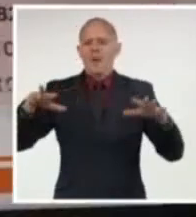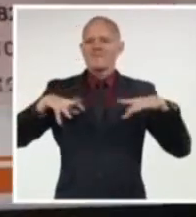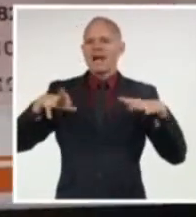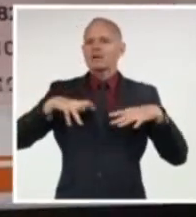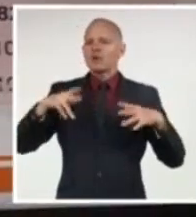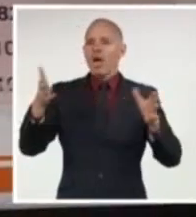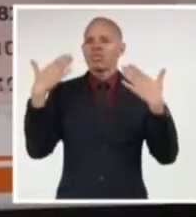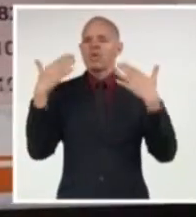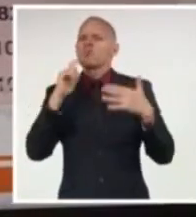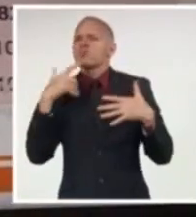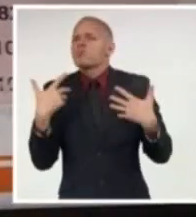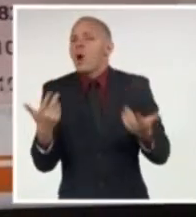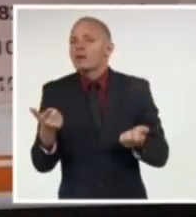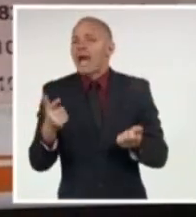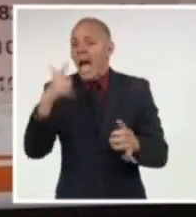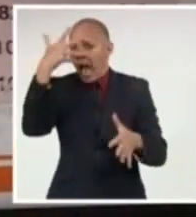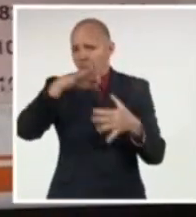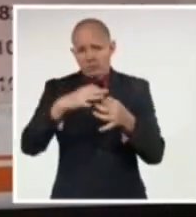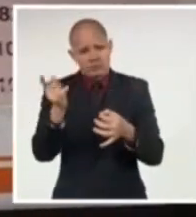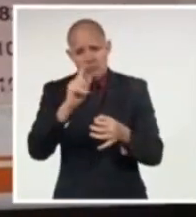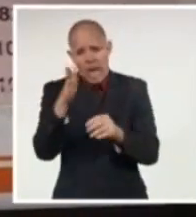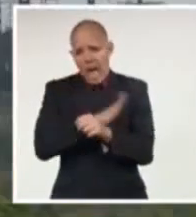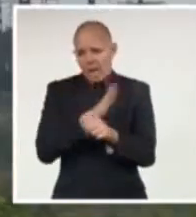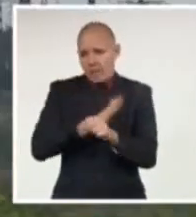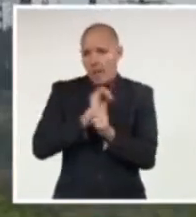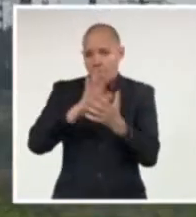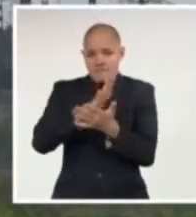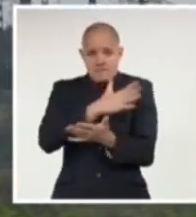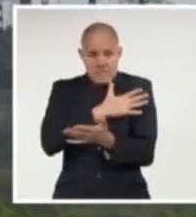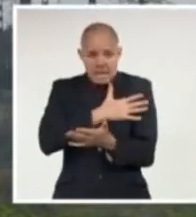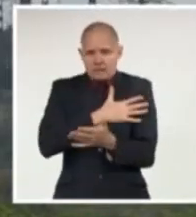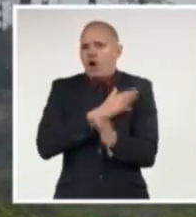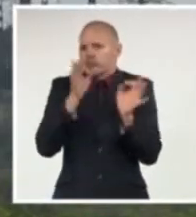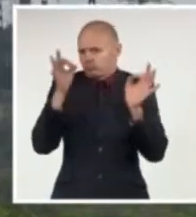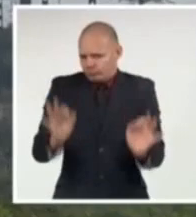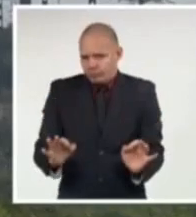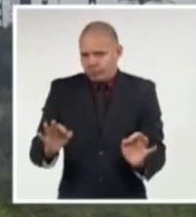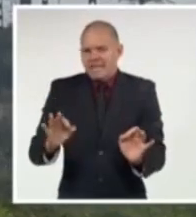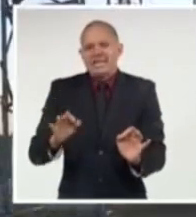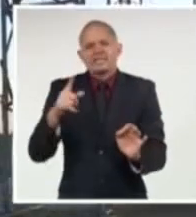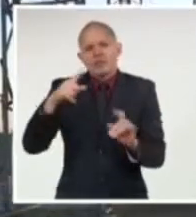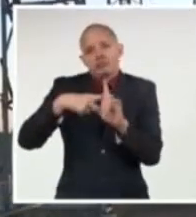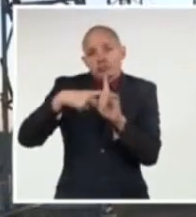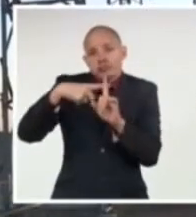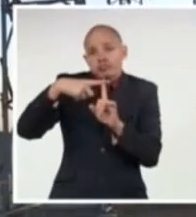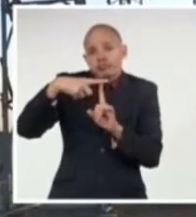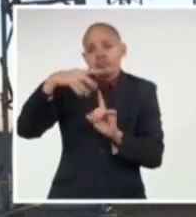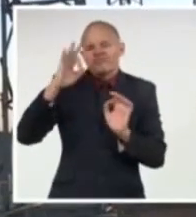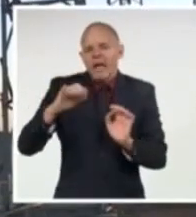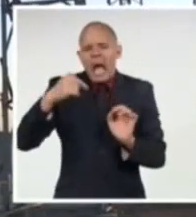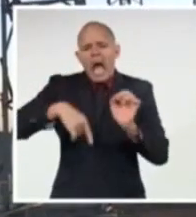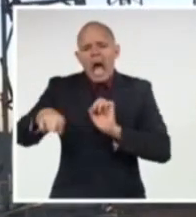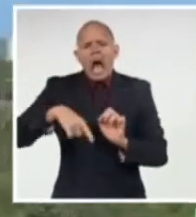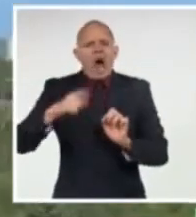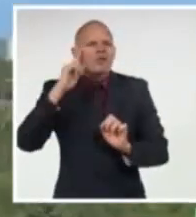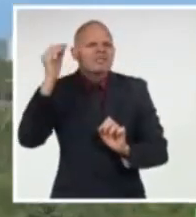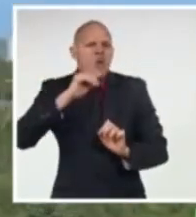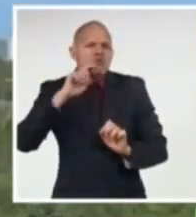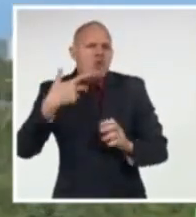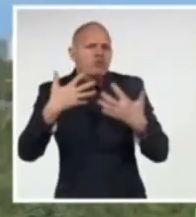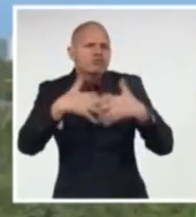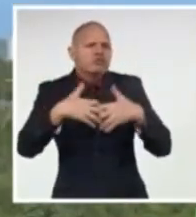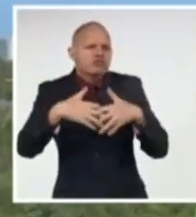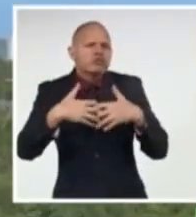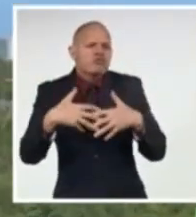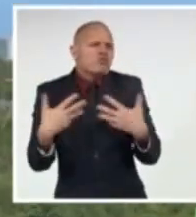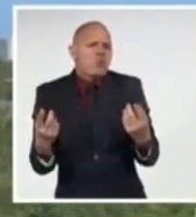reafirmada. En cálculos y proyecciones resaltan las capacidades de generación que para el periodo deben